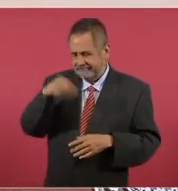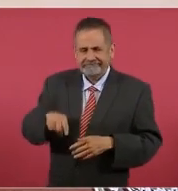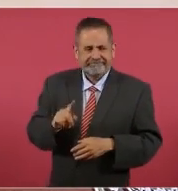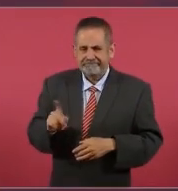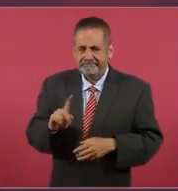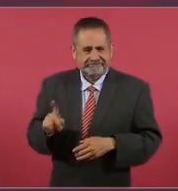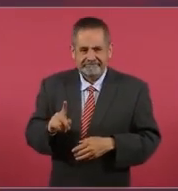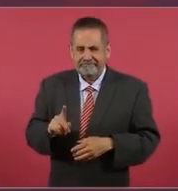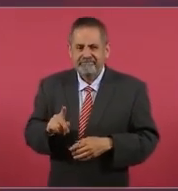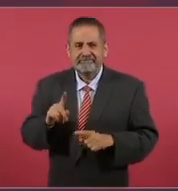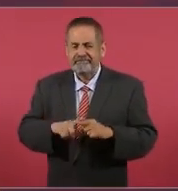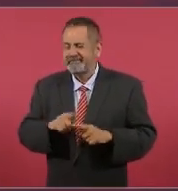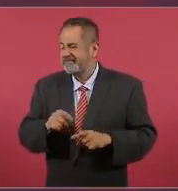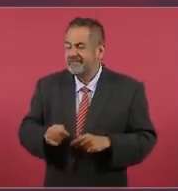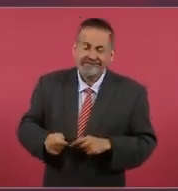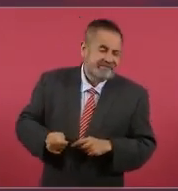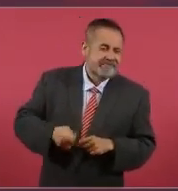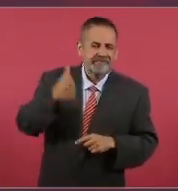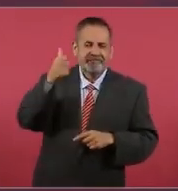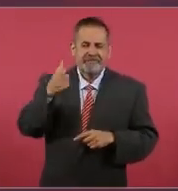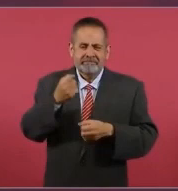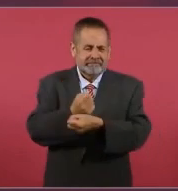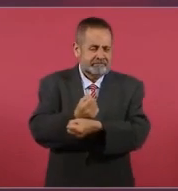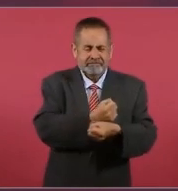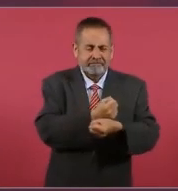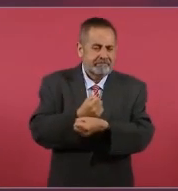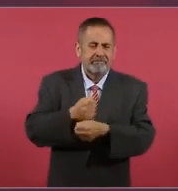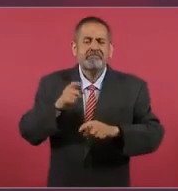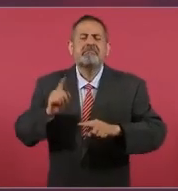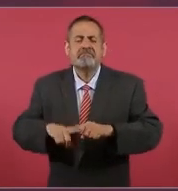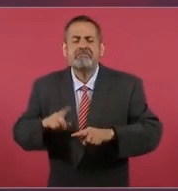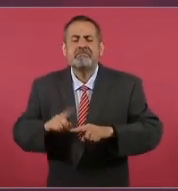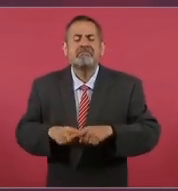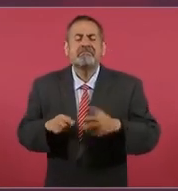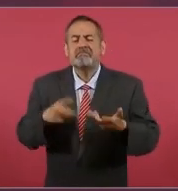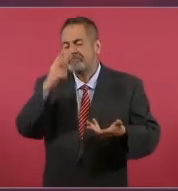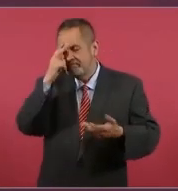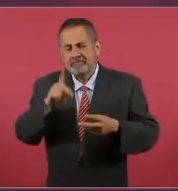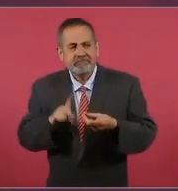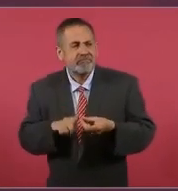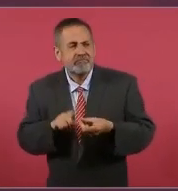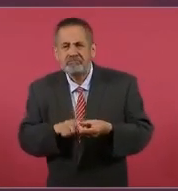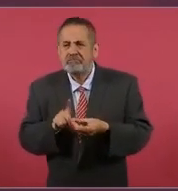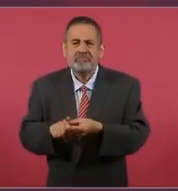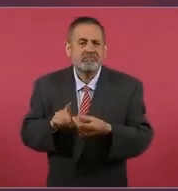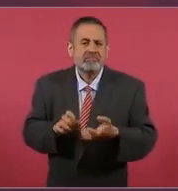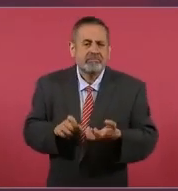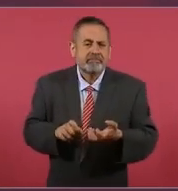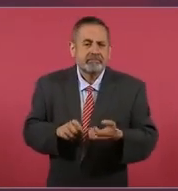porque los primeros esclavos que se tienen en México son los